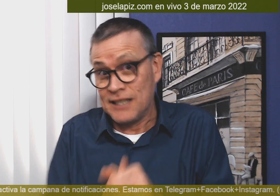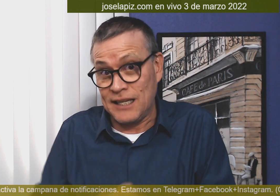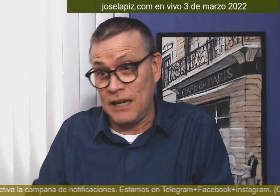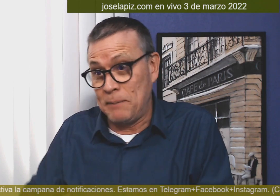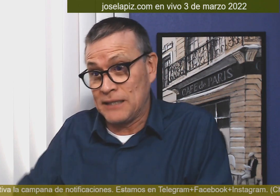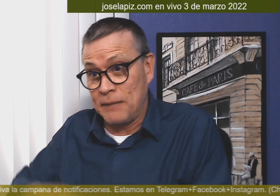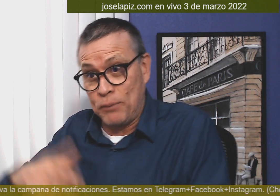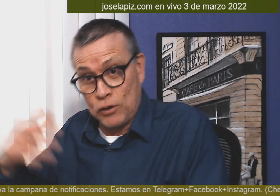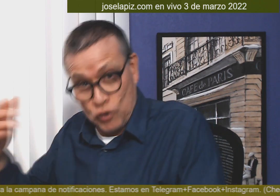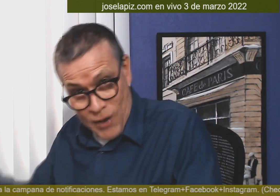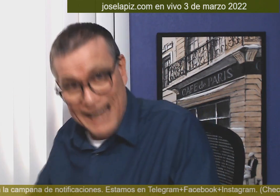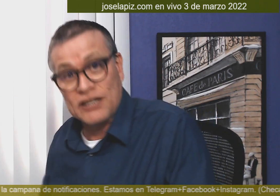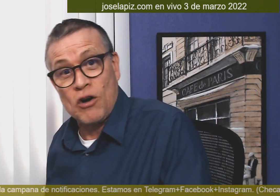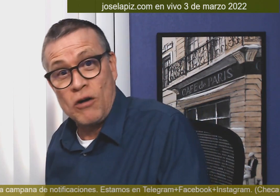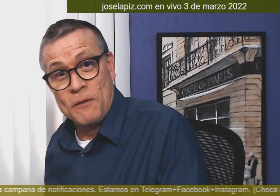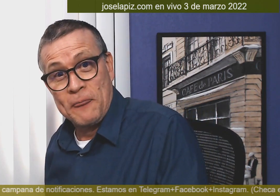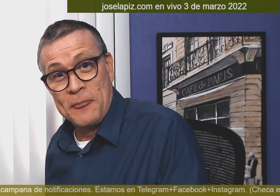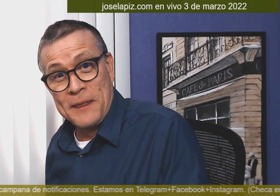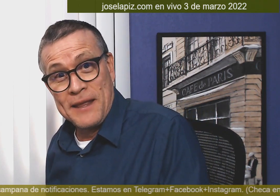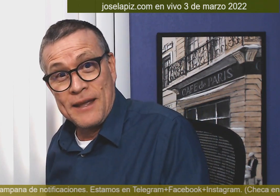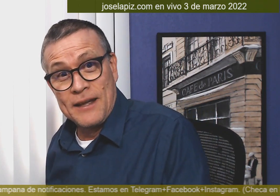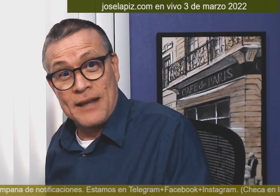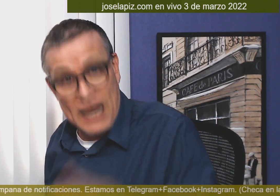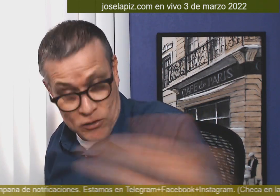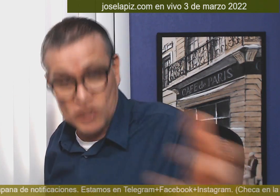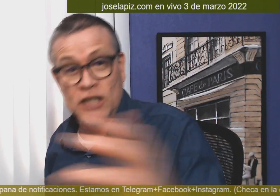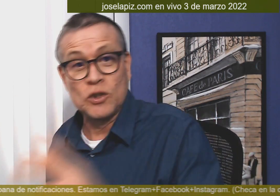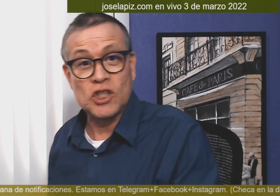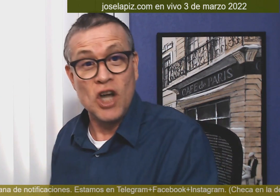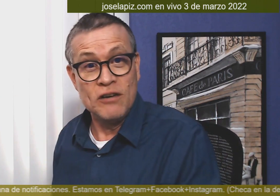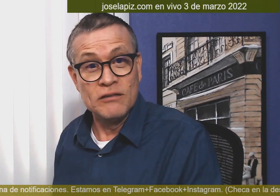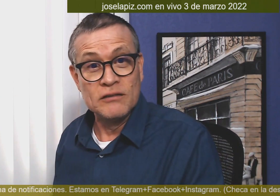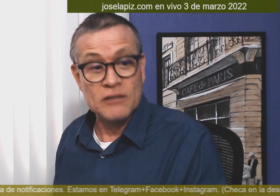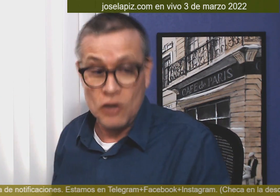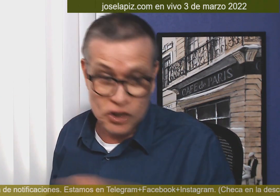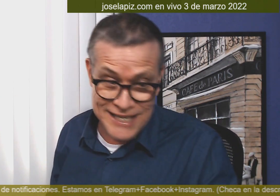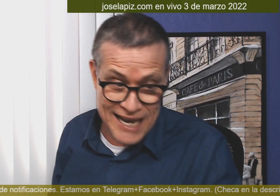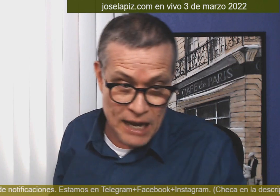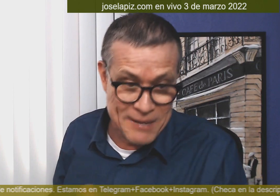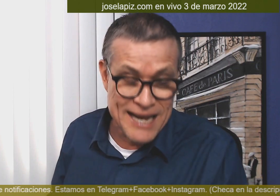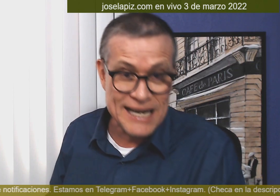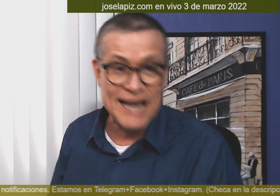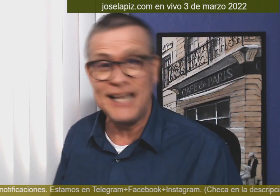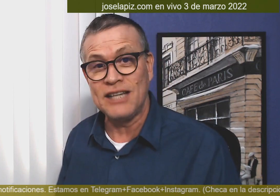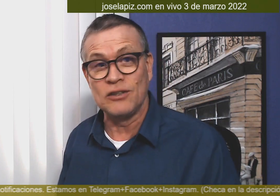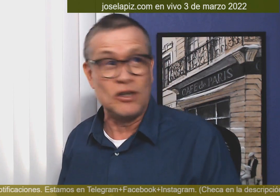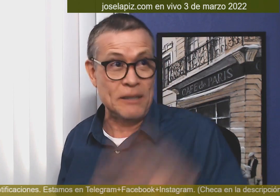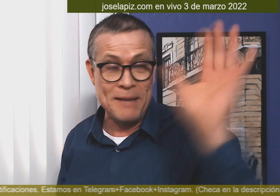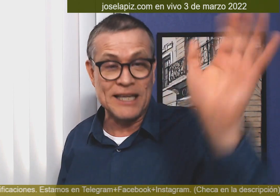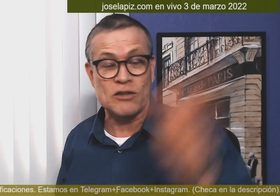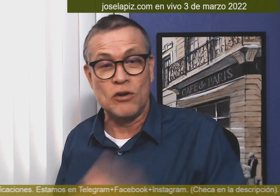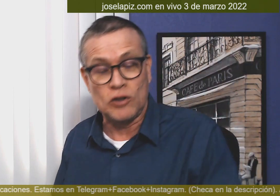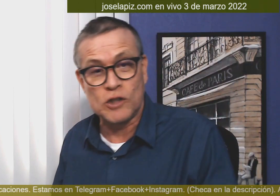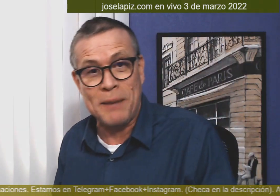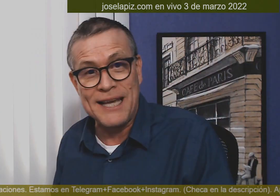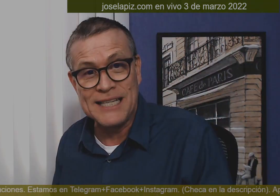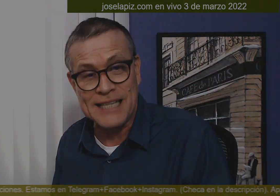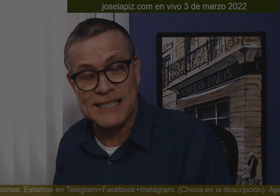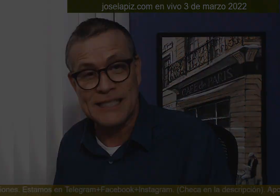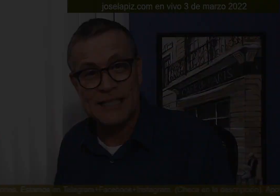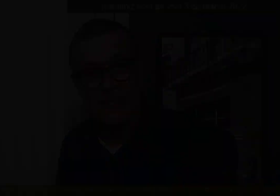se quiere pasar por su arco la constitución lo señala bien clarito no te metas con otros